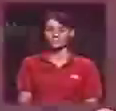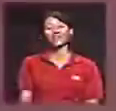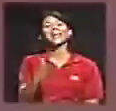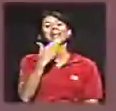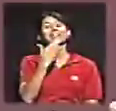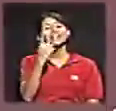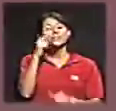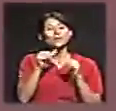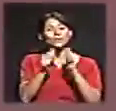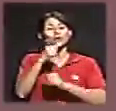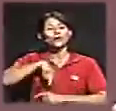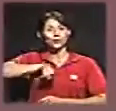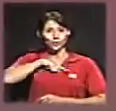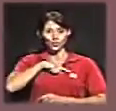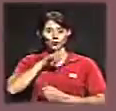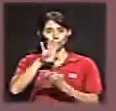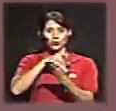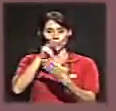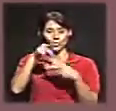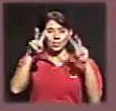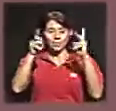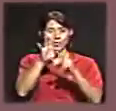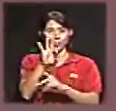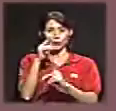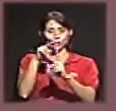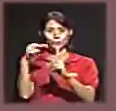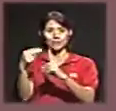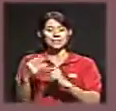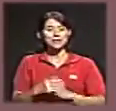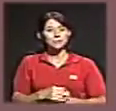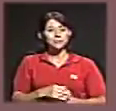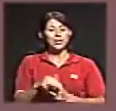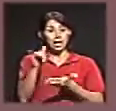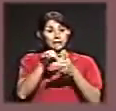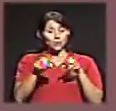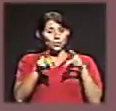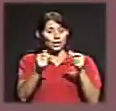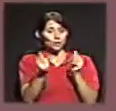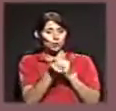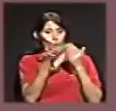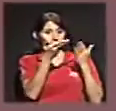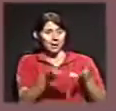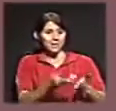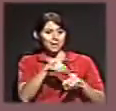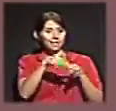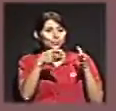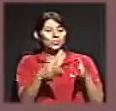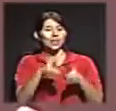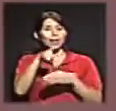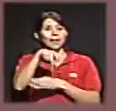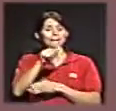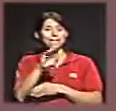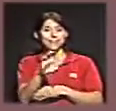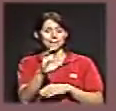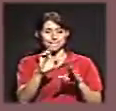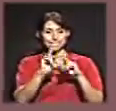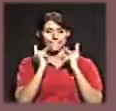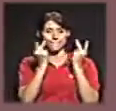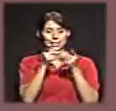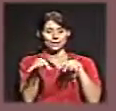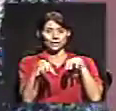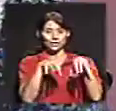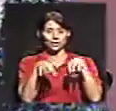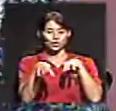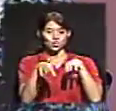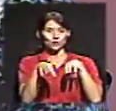Gracias por continuar con nosotros en su programa Puntos de Vista. En esta ocasión nos acompaña la diputada del Partido Acción Ciudadana,